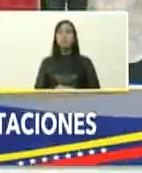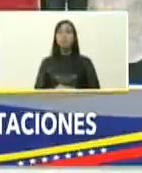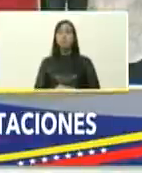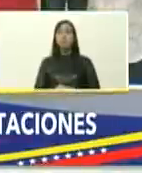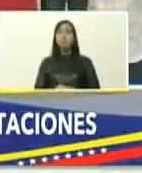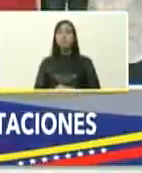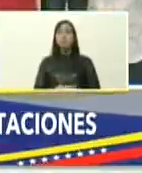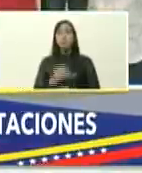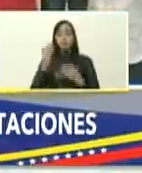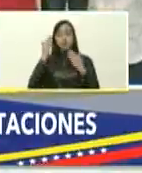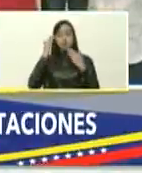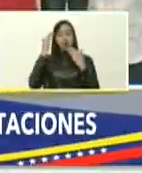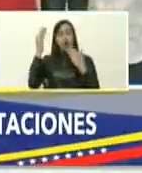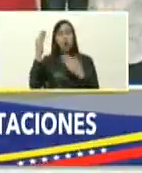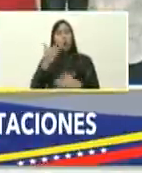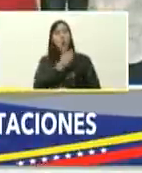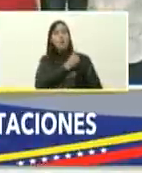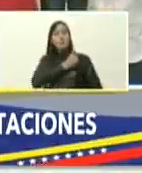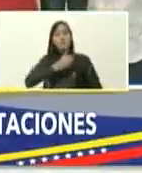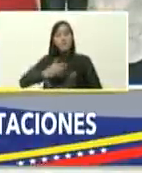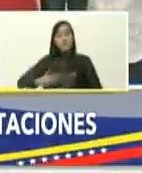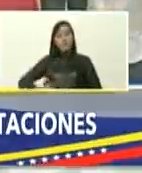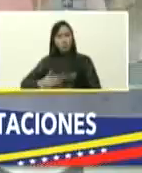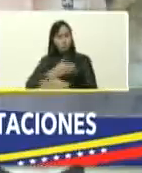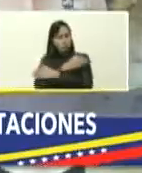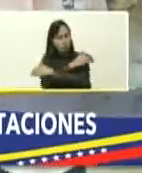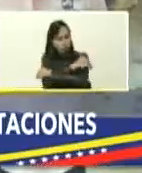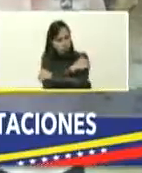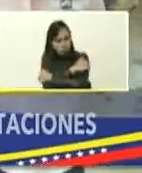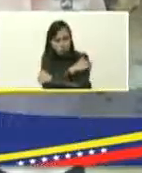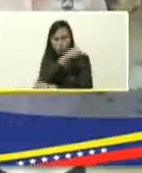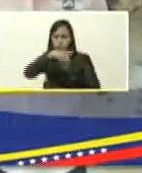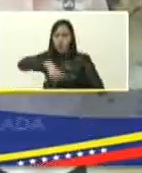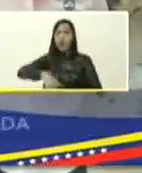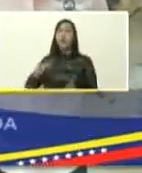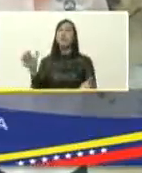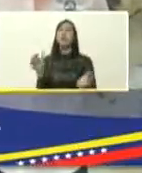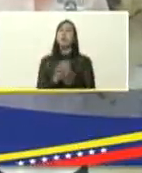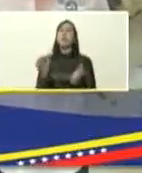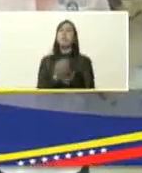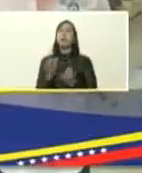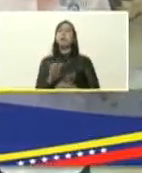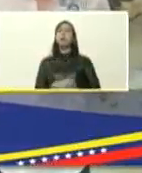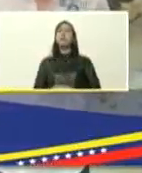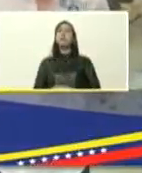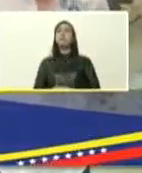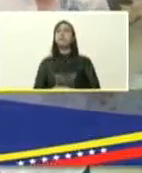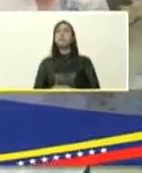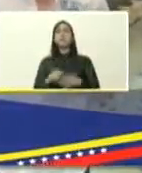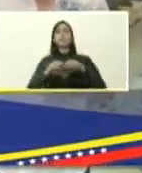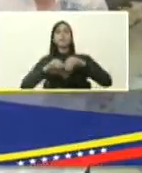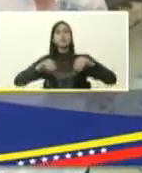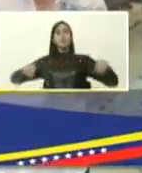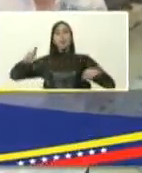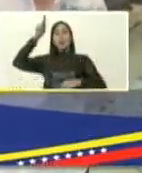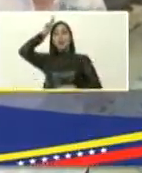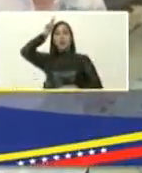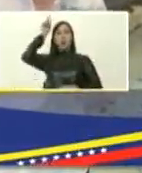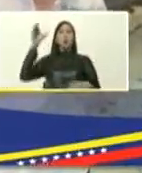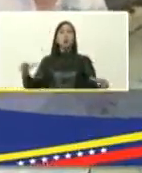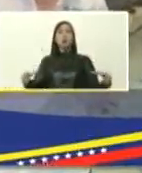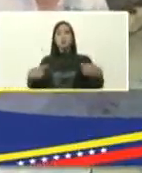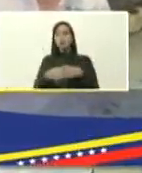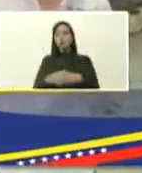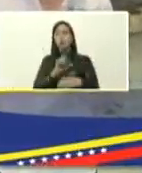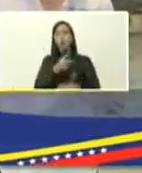Saludos, presidente. Le enviamos un abrazo desde Nueva Esparta, tierra guayquerí. En este momento nos